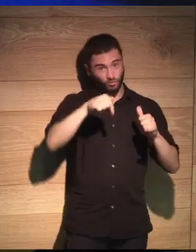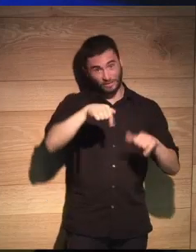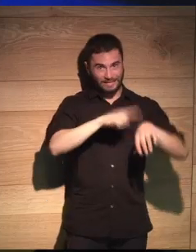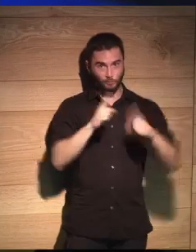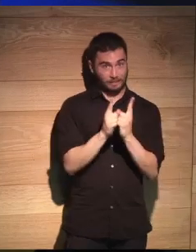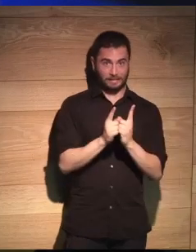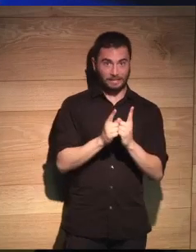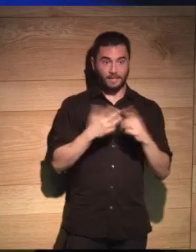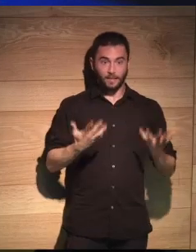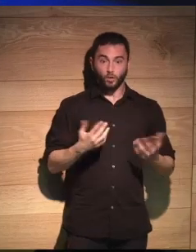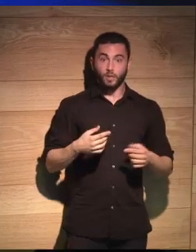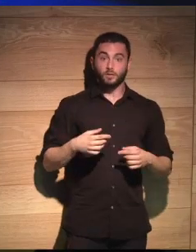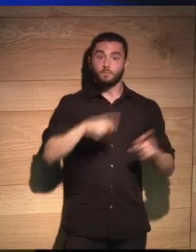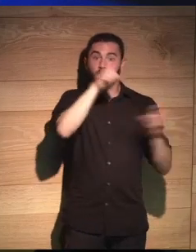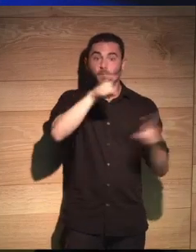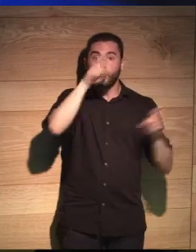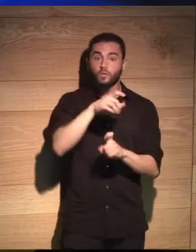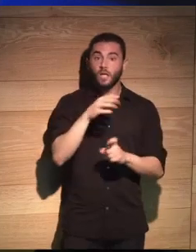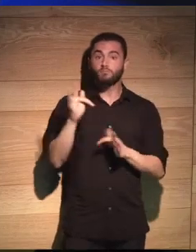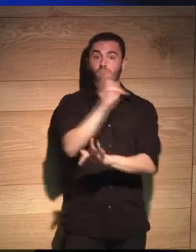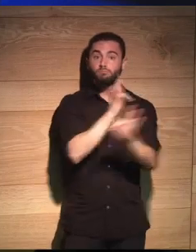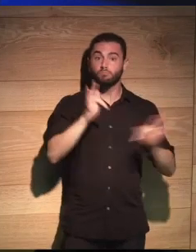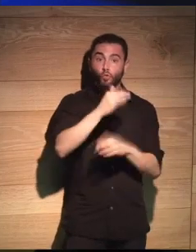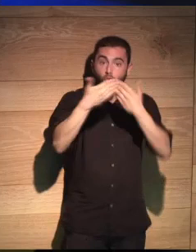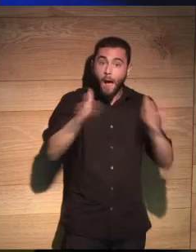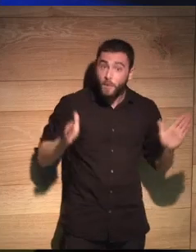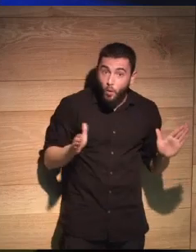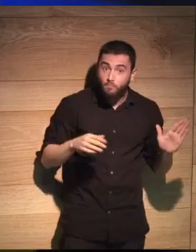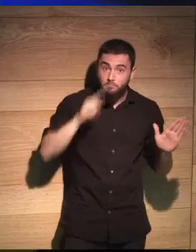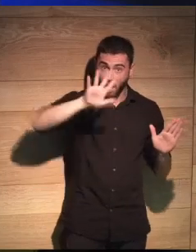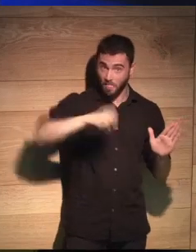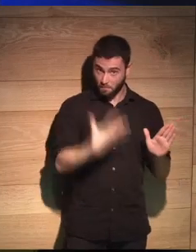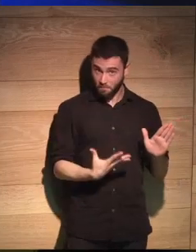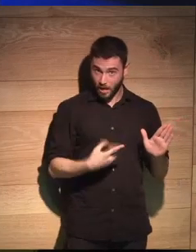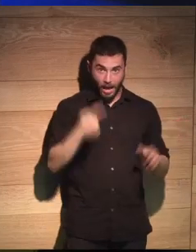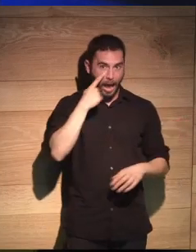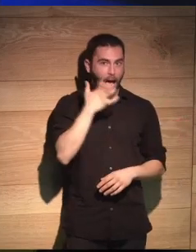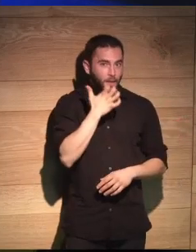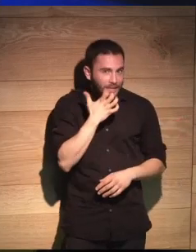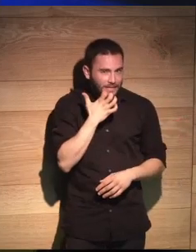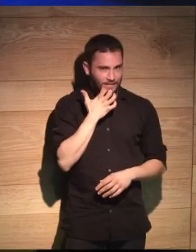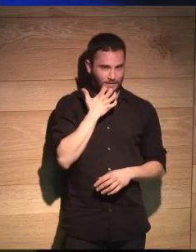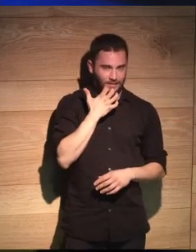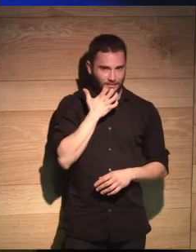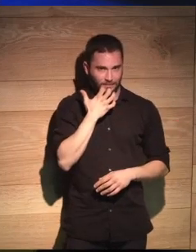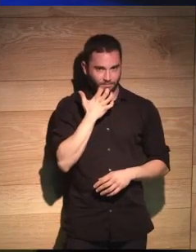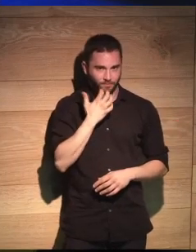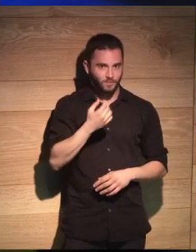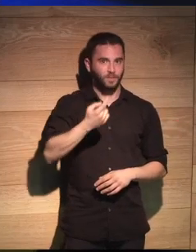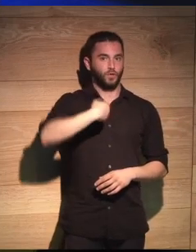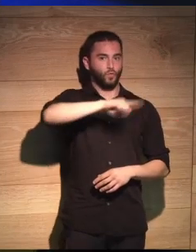si abrimos un turno de preguntas, de intervenciones al público, para ver si les hemos seducido con nuestra charla itinerante?